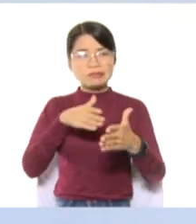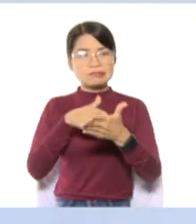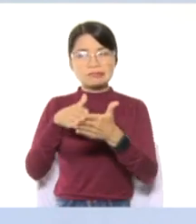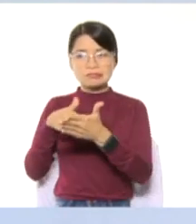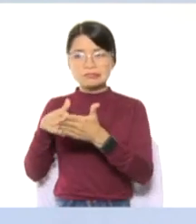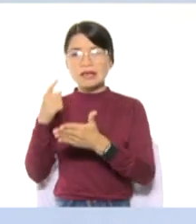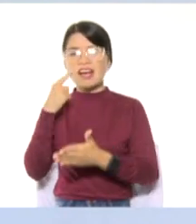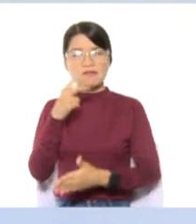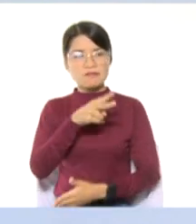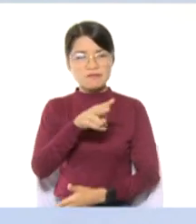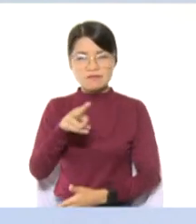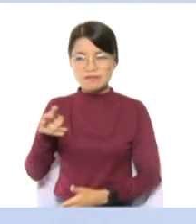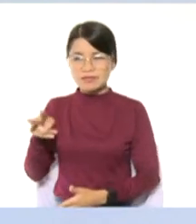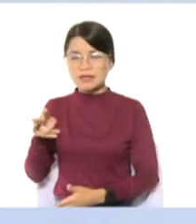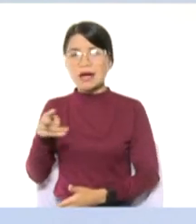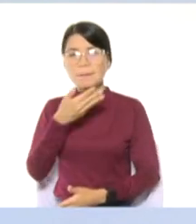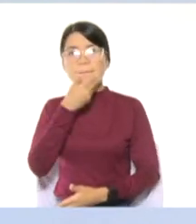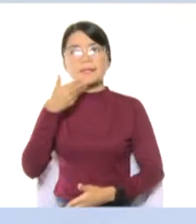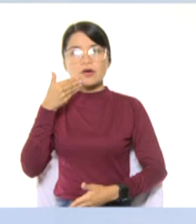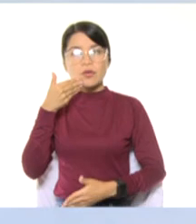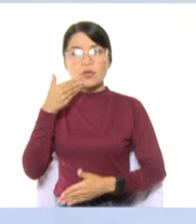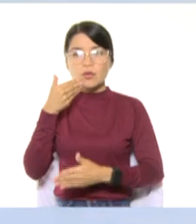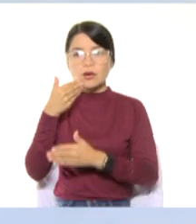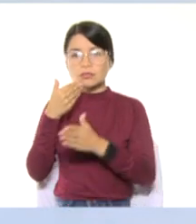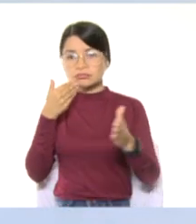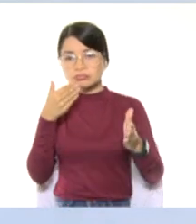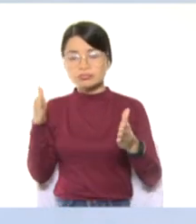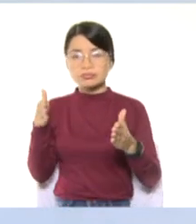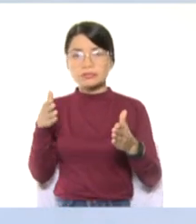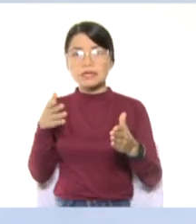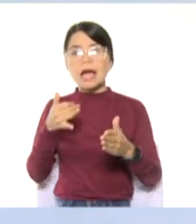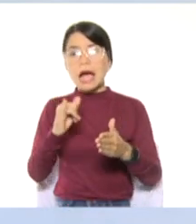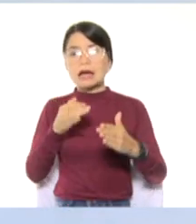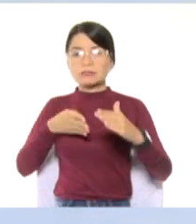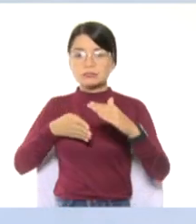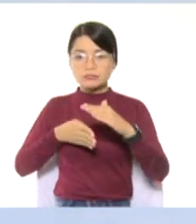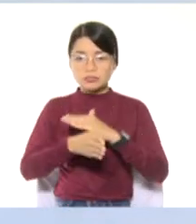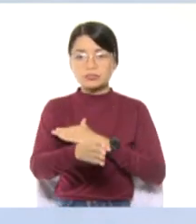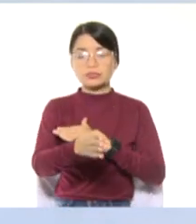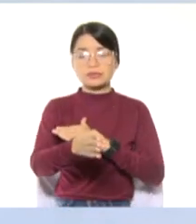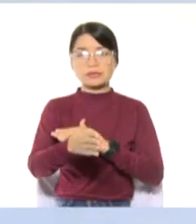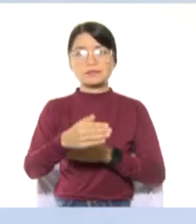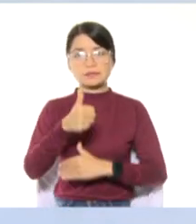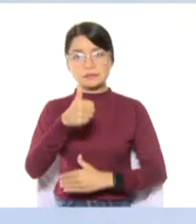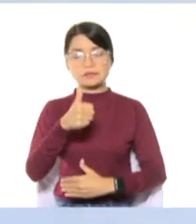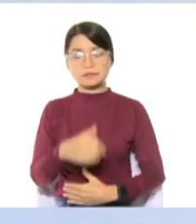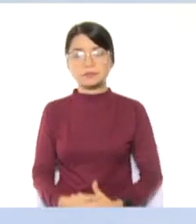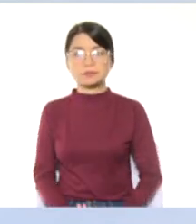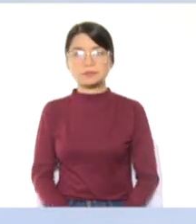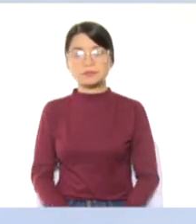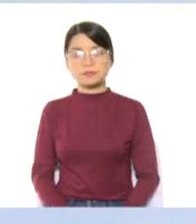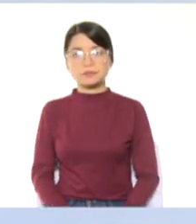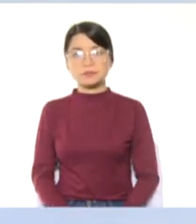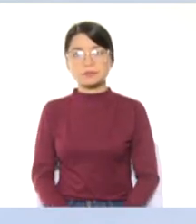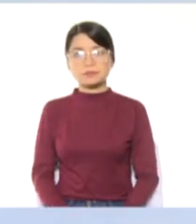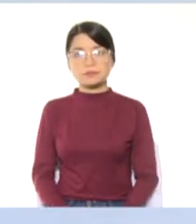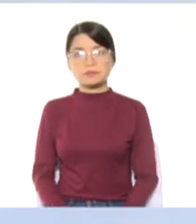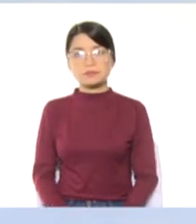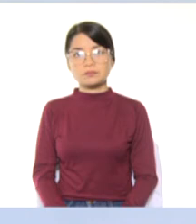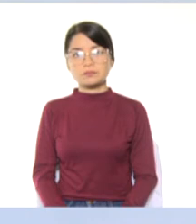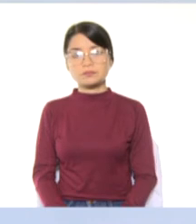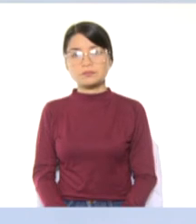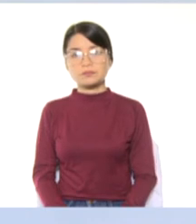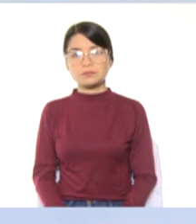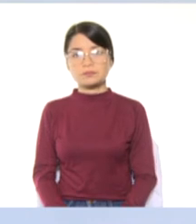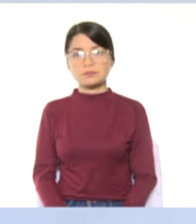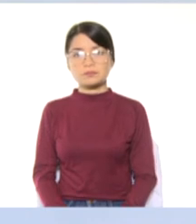Y por otro lado, si tenemos algún estudiante que utilice algún recurso, ¿verdad?, algún implemento, también tomar en cuenta